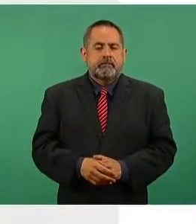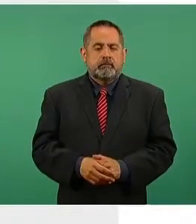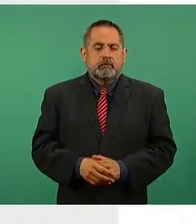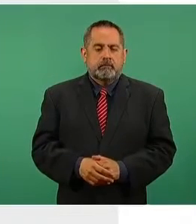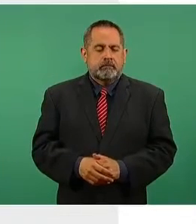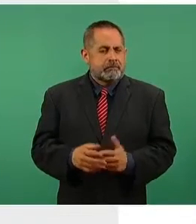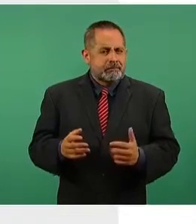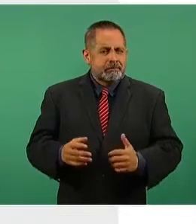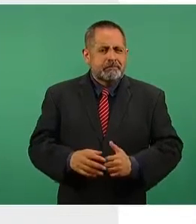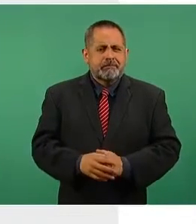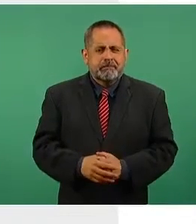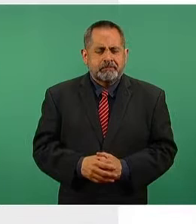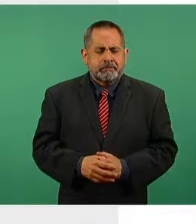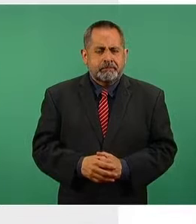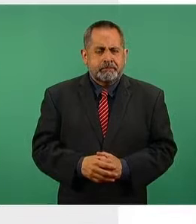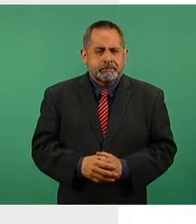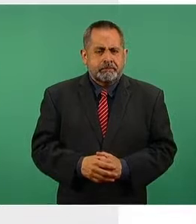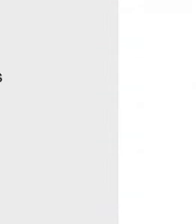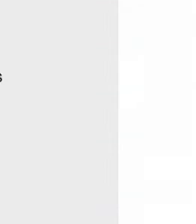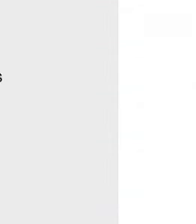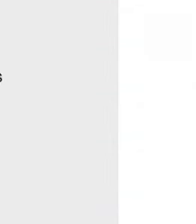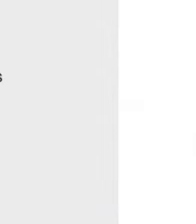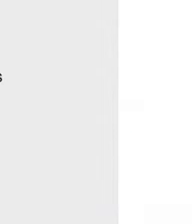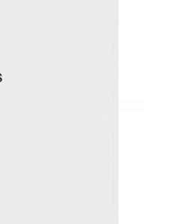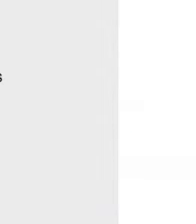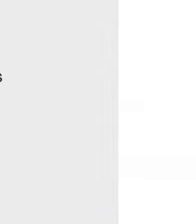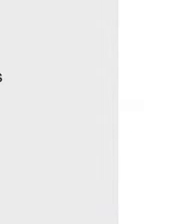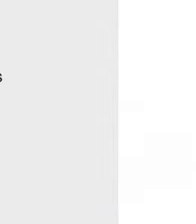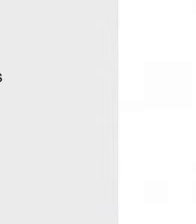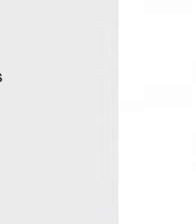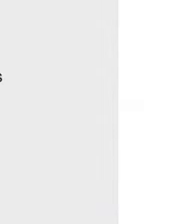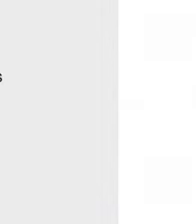¿Por qué no se me olvida? Entre otras cosas,